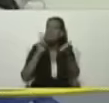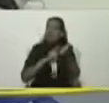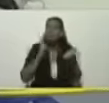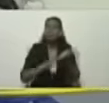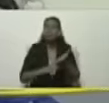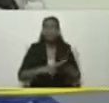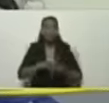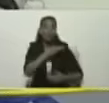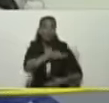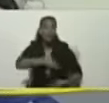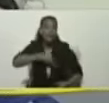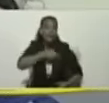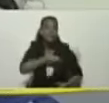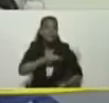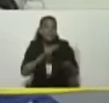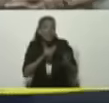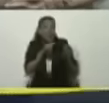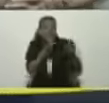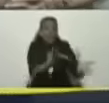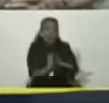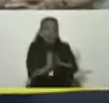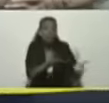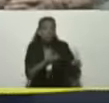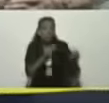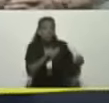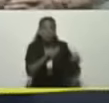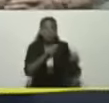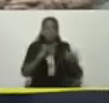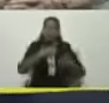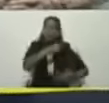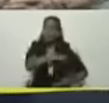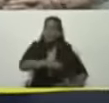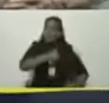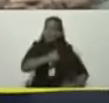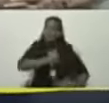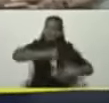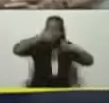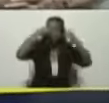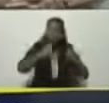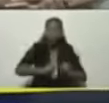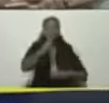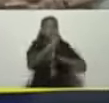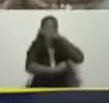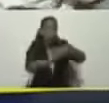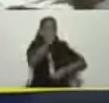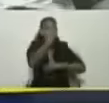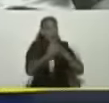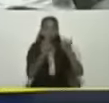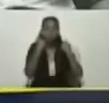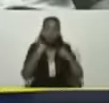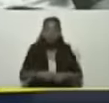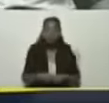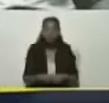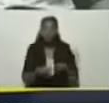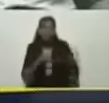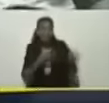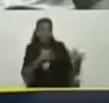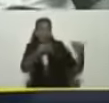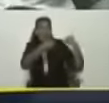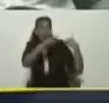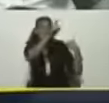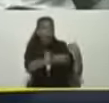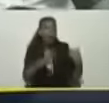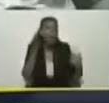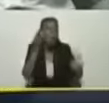Una misión que se le da a una mujer es una misión segura que se va a cumplir, porque ustedes